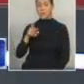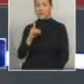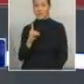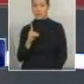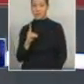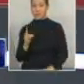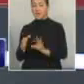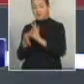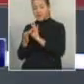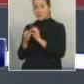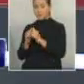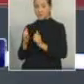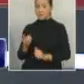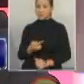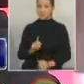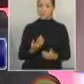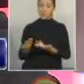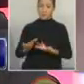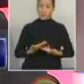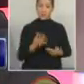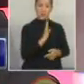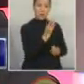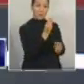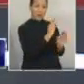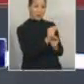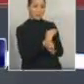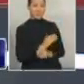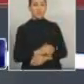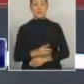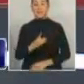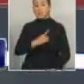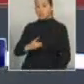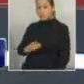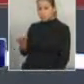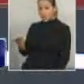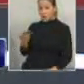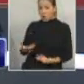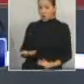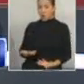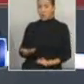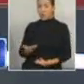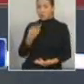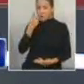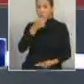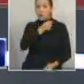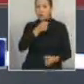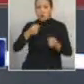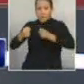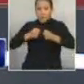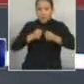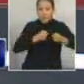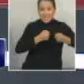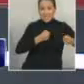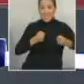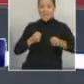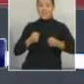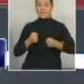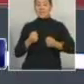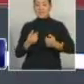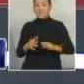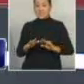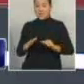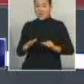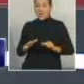Aut. Gracias por estar con nosotros, diputado. Bienvenido. Hola, buenas noches. Diputado, hoy día lo vimos en una conferencia de prensa,